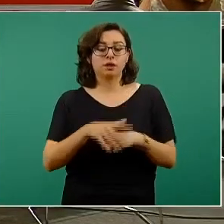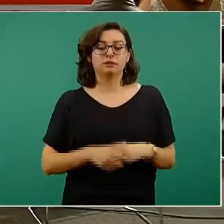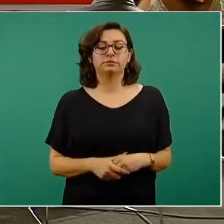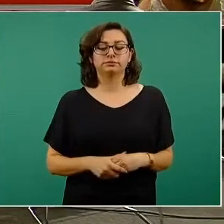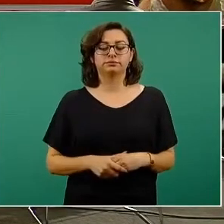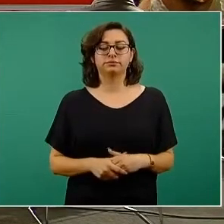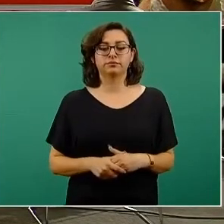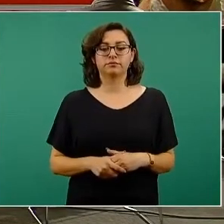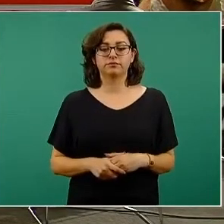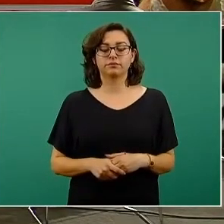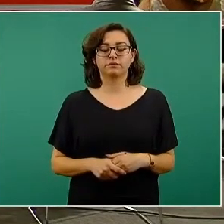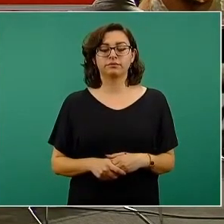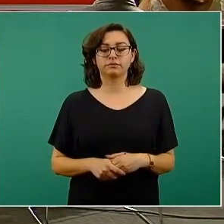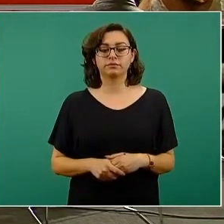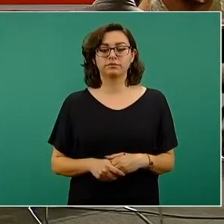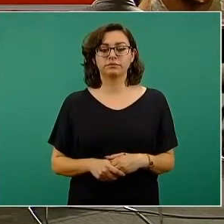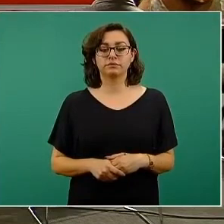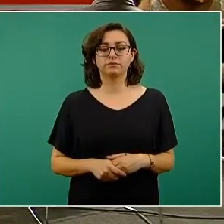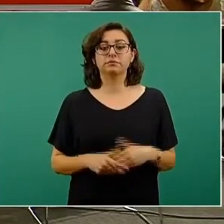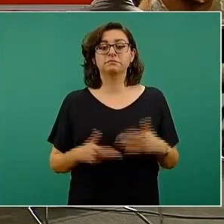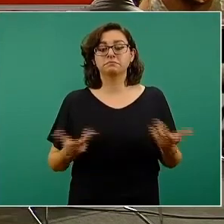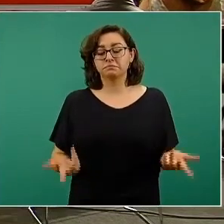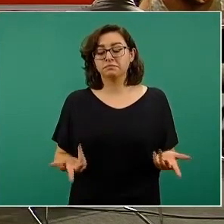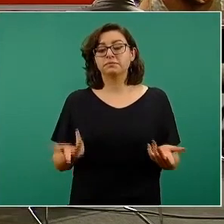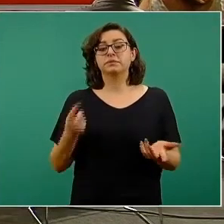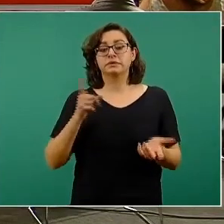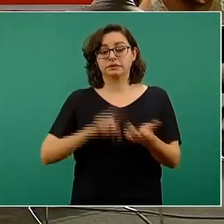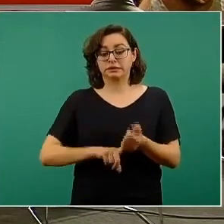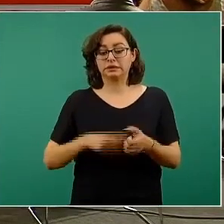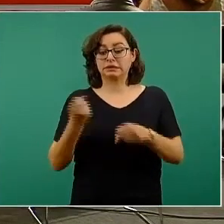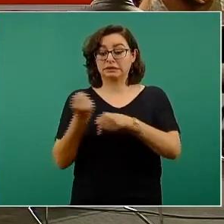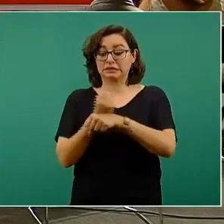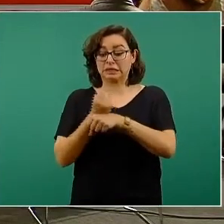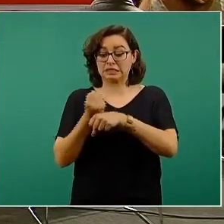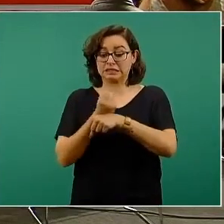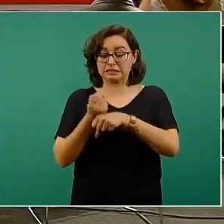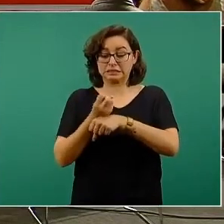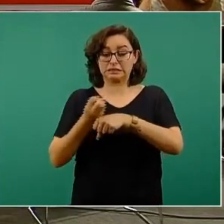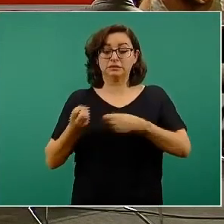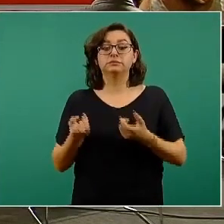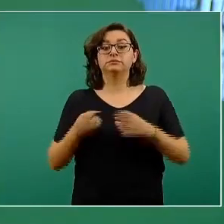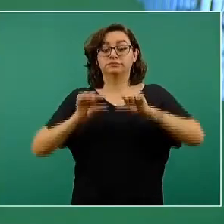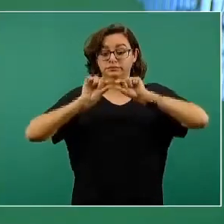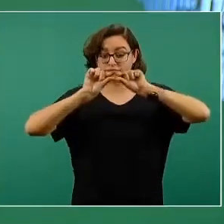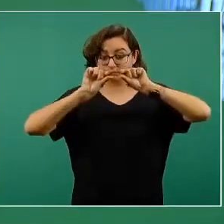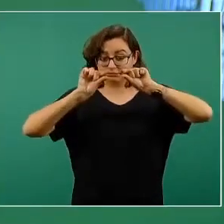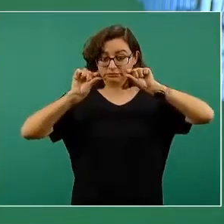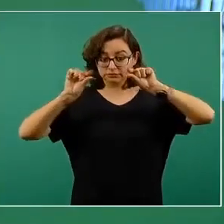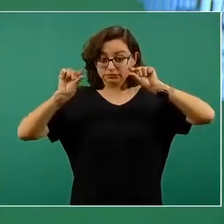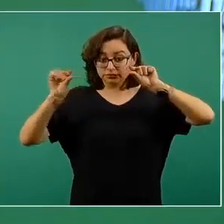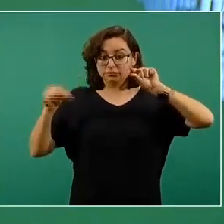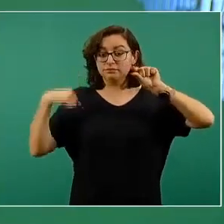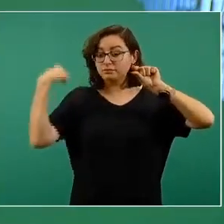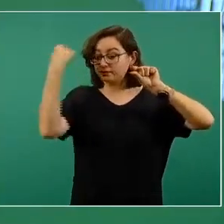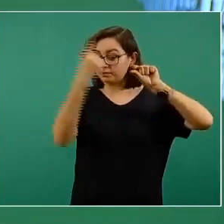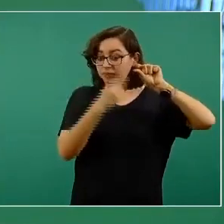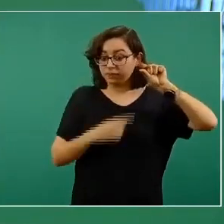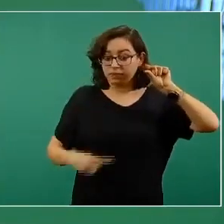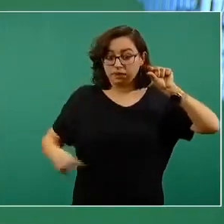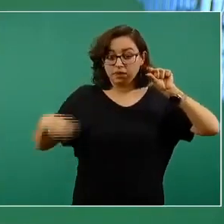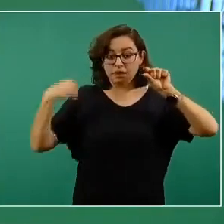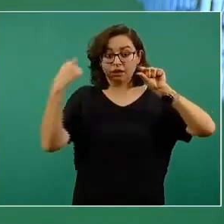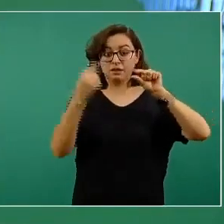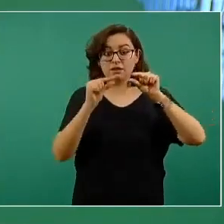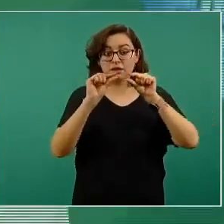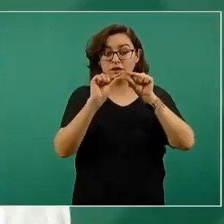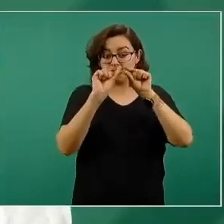diré primero técnicamente, la permeabilidad de los vasos sanguíneos. Esto quiere decir que arterias y venas, desde las más gruesas, pero